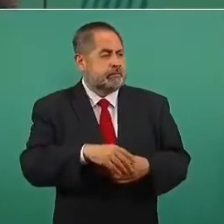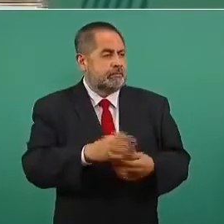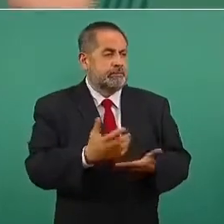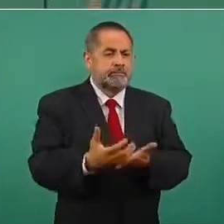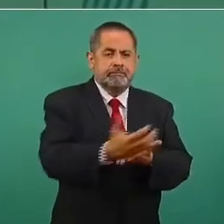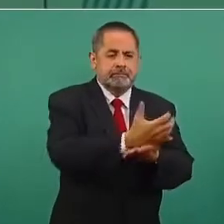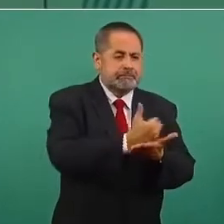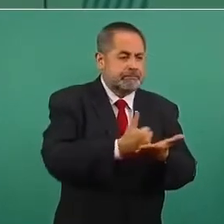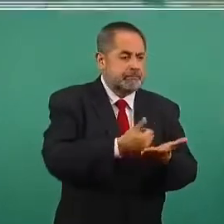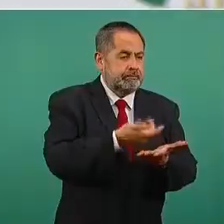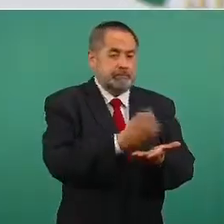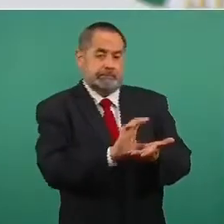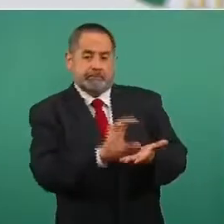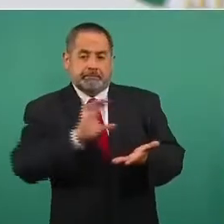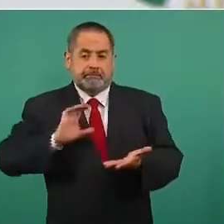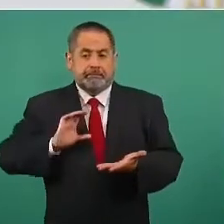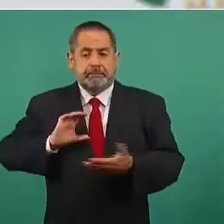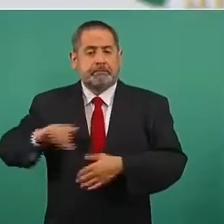Brillante idea.